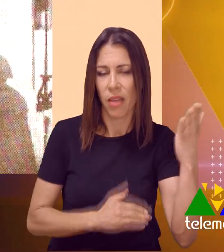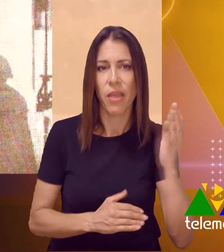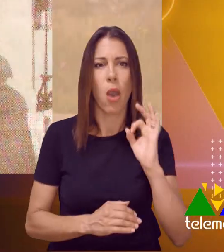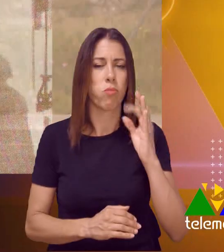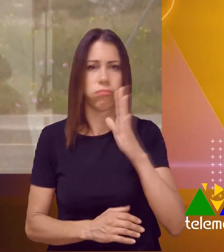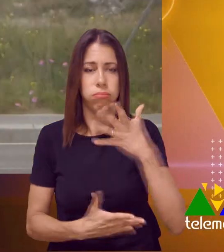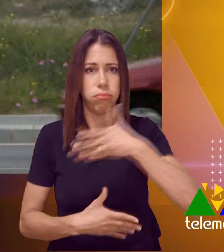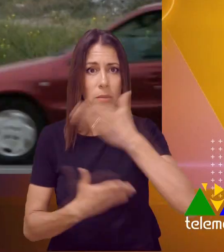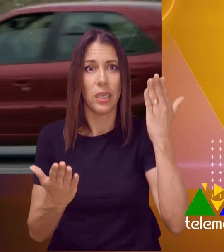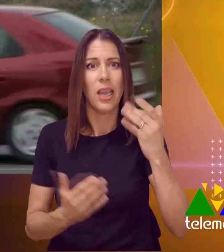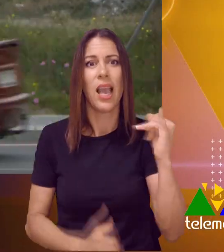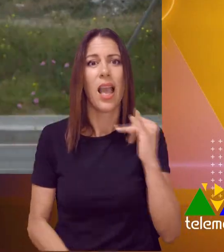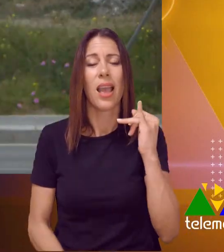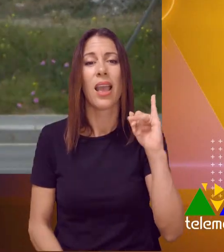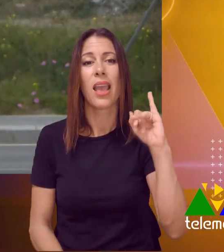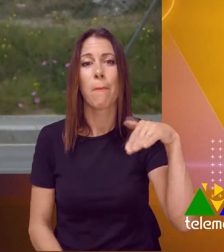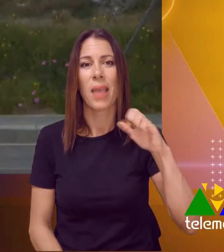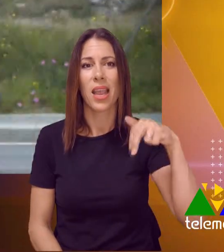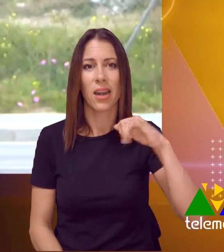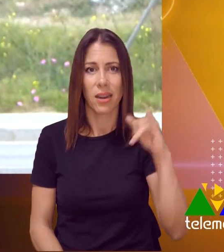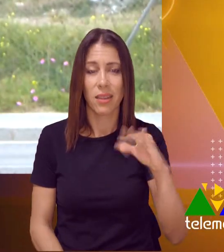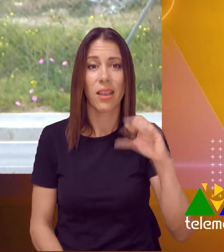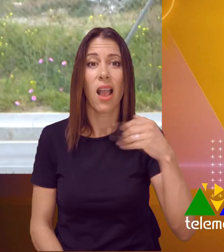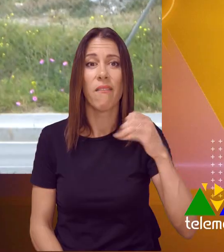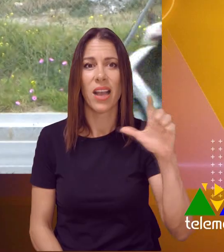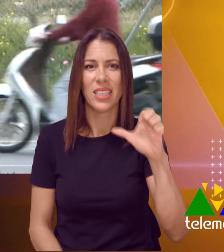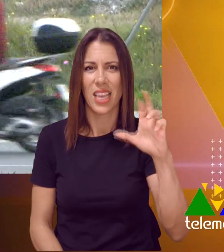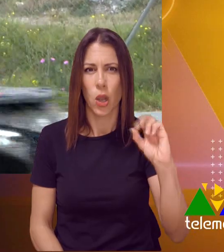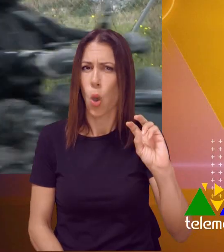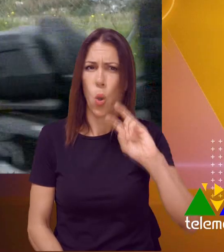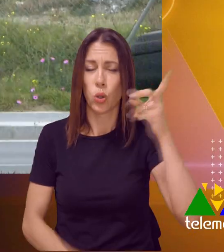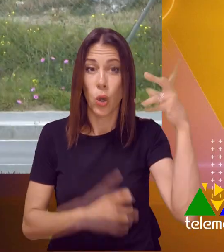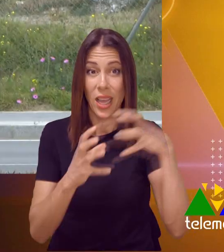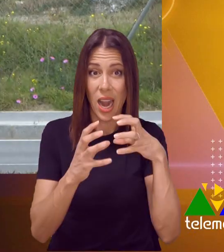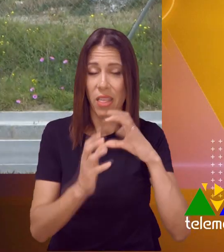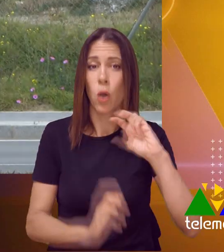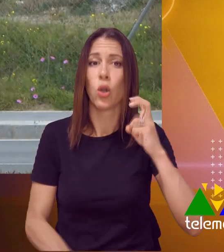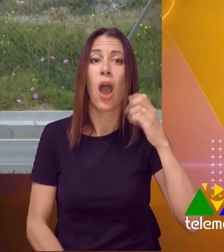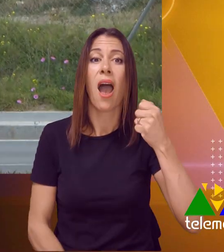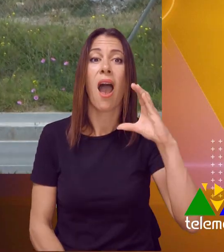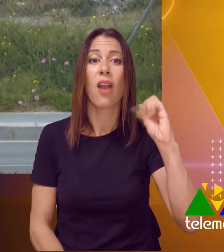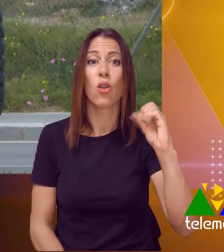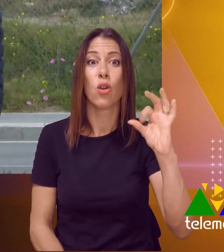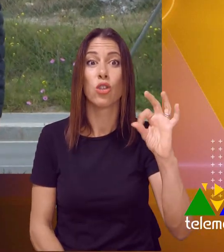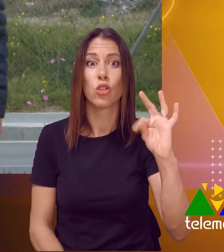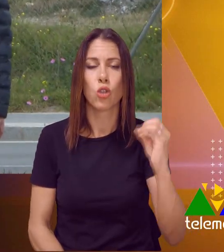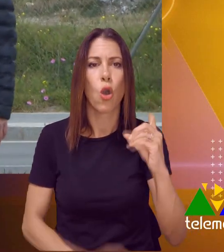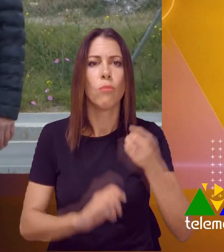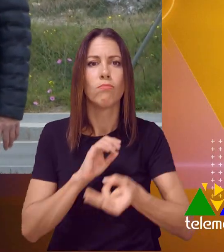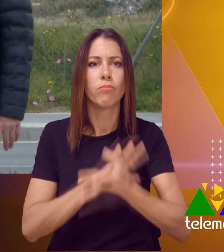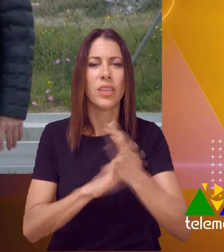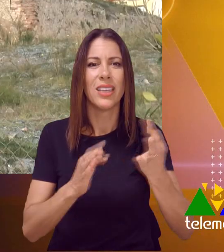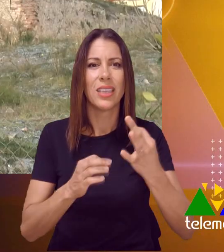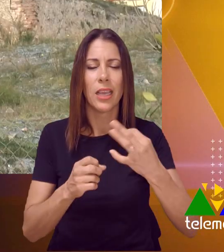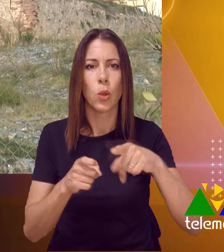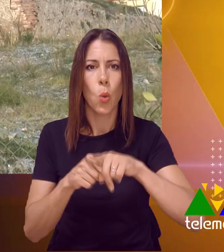Caballero, los de Motril y otros más de Granada como el Rodríguez Acosta, fundan la Sociedad General Azucarera y empiezan a